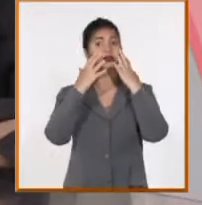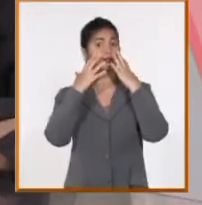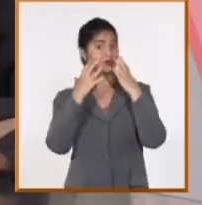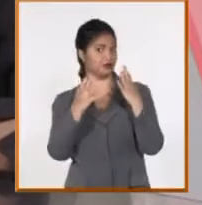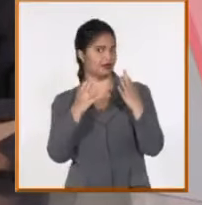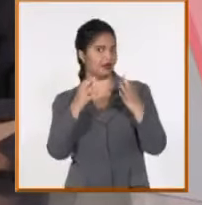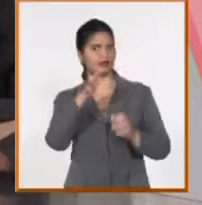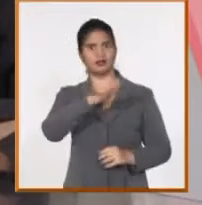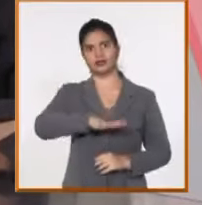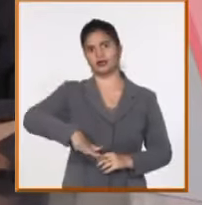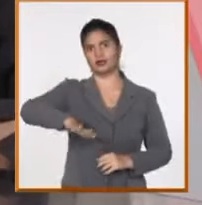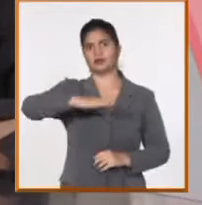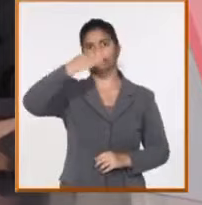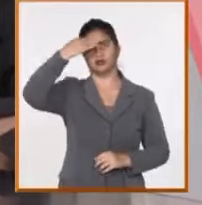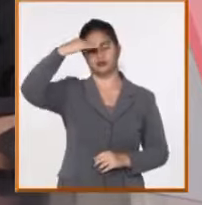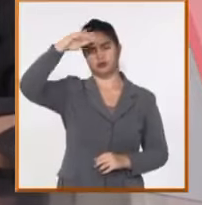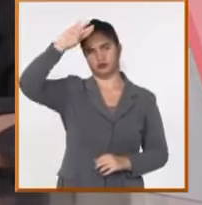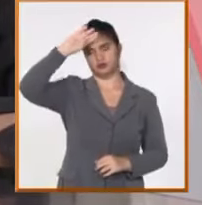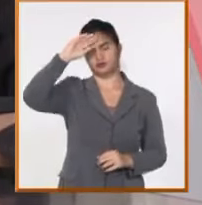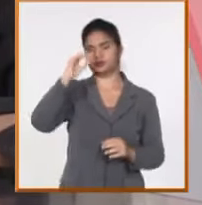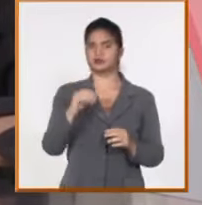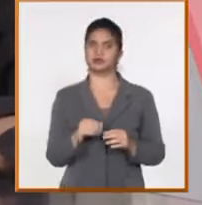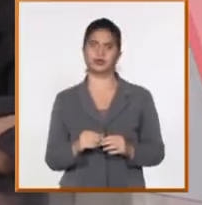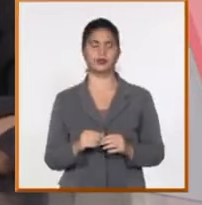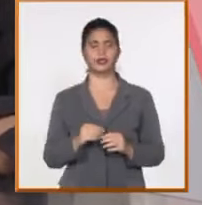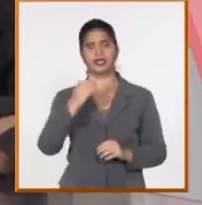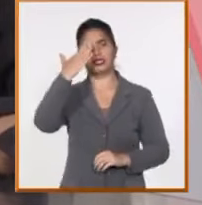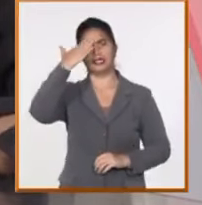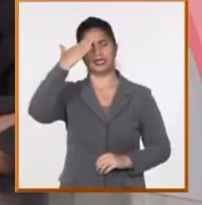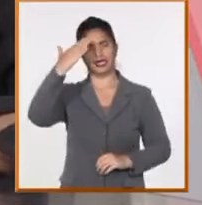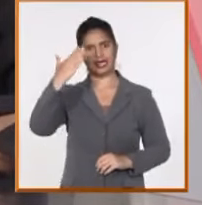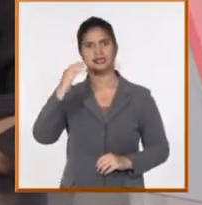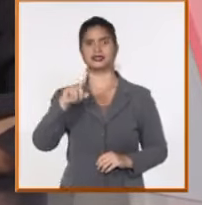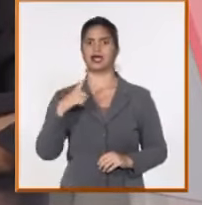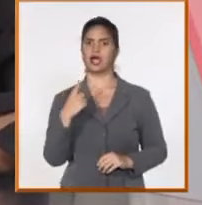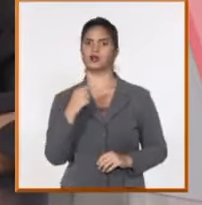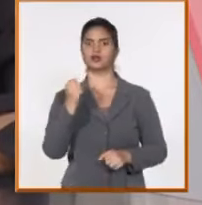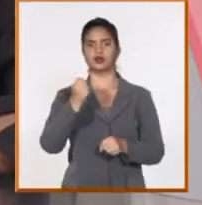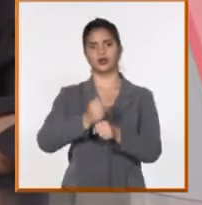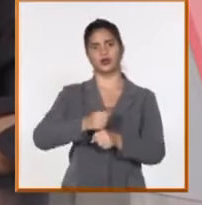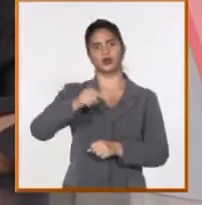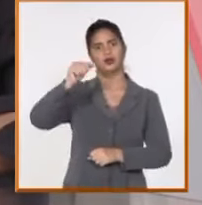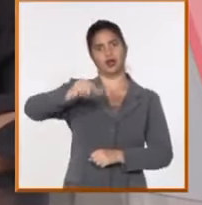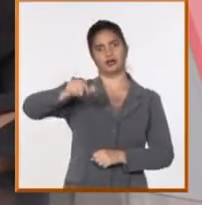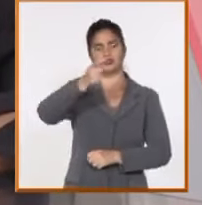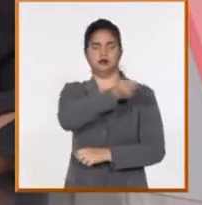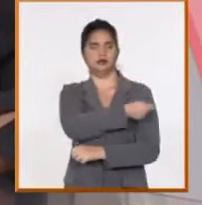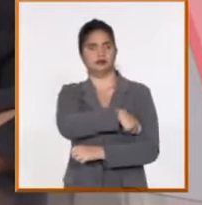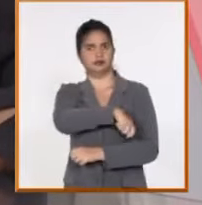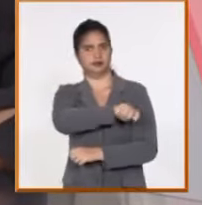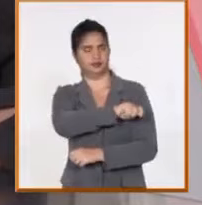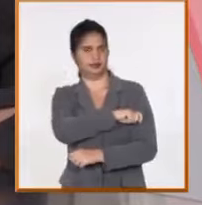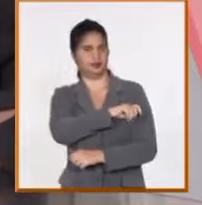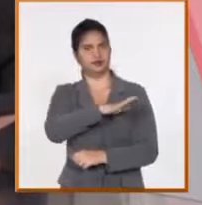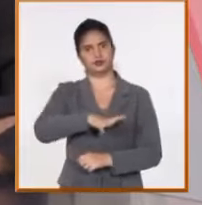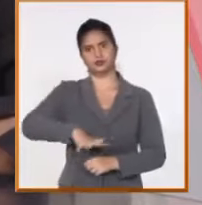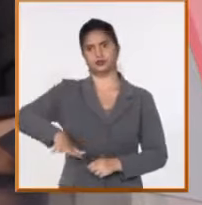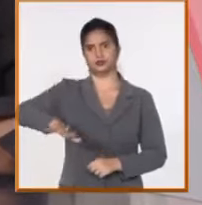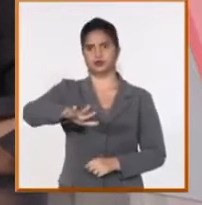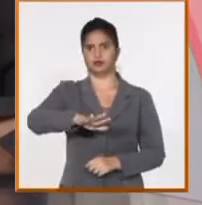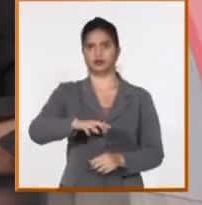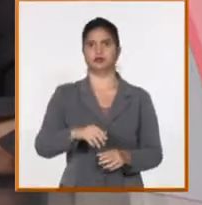alcance en nuestro país para reconocer y agradecer a nuestros trabajadores y a nuestro pueblo en general realmente nuestros